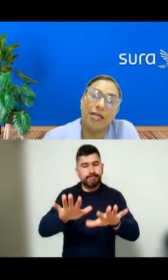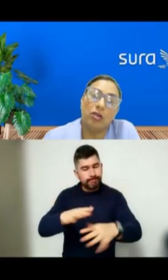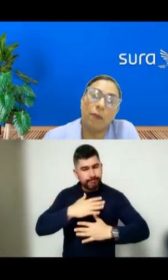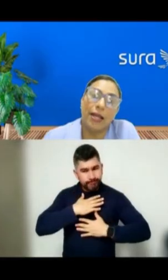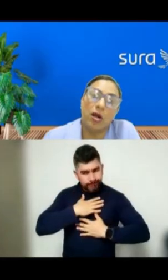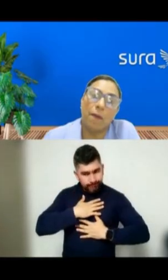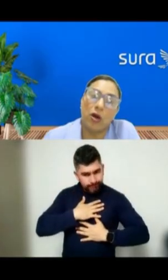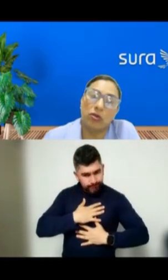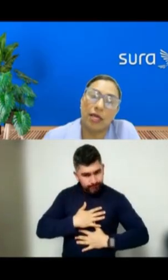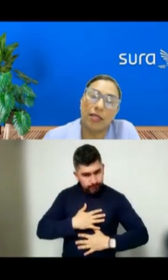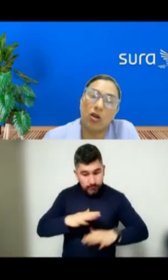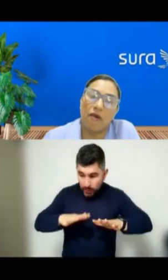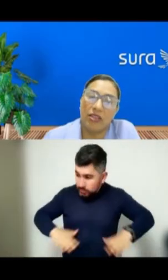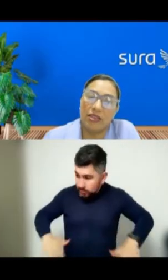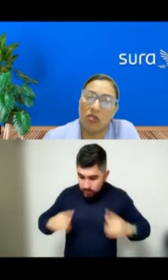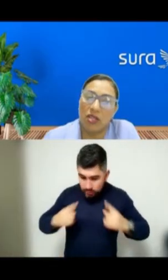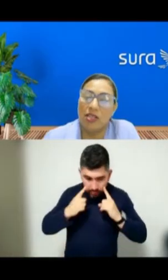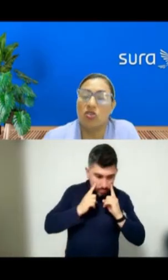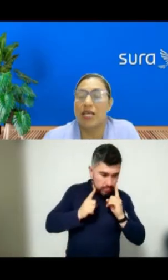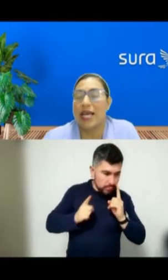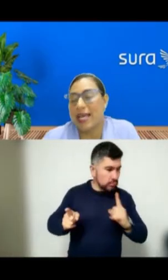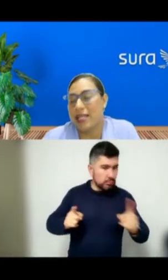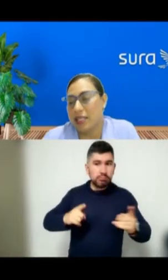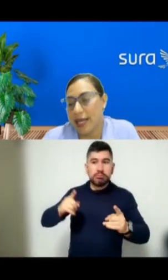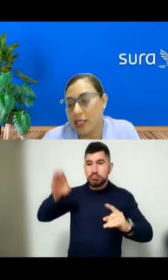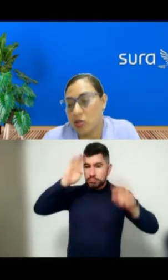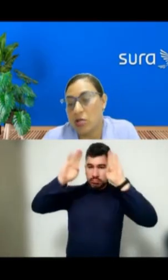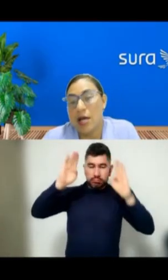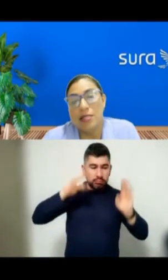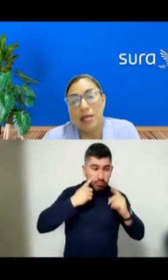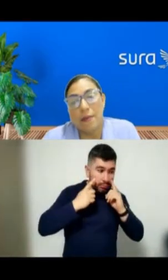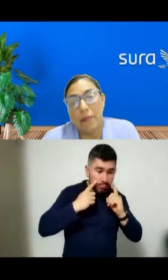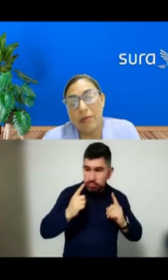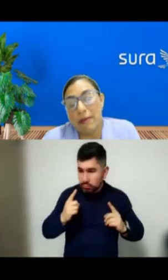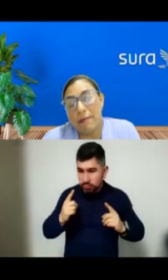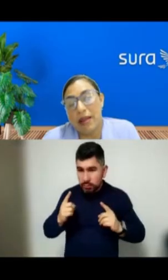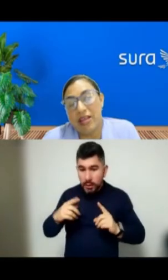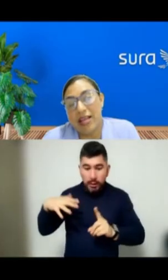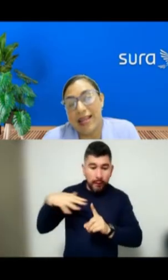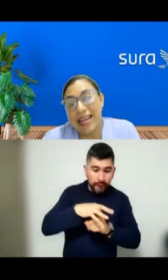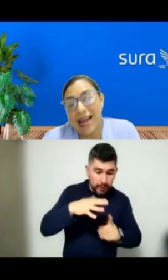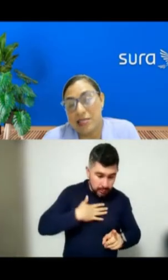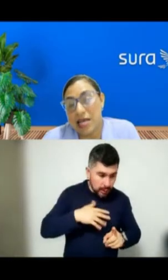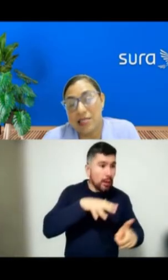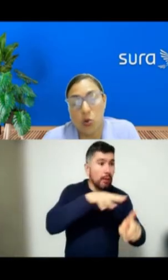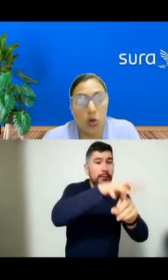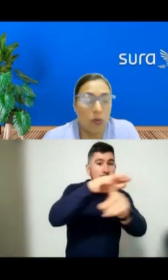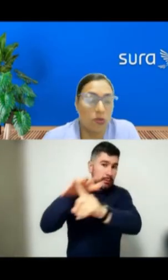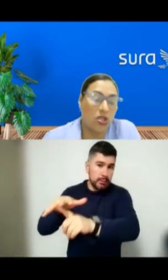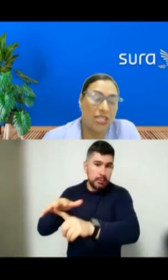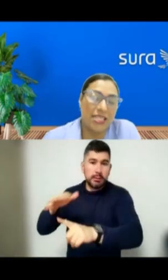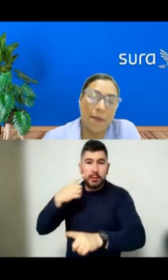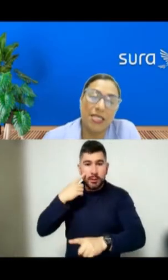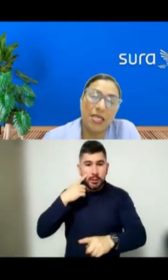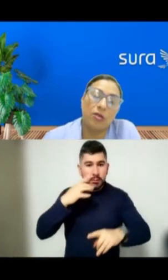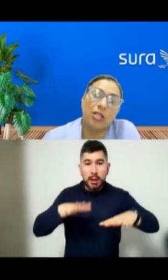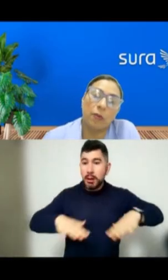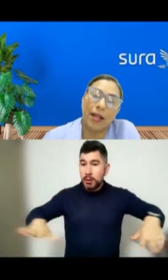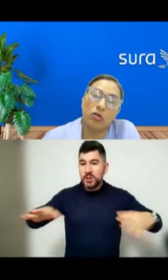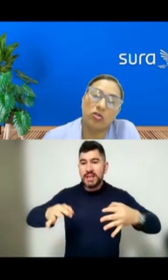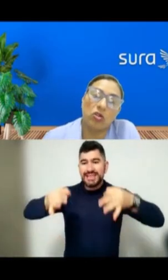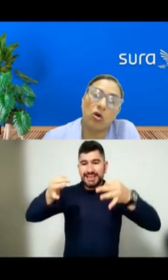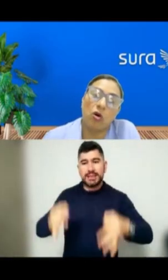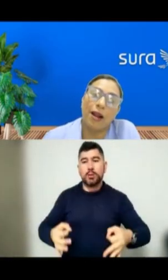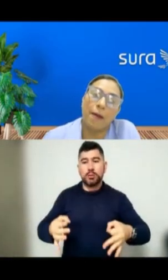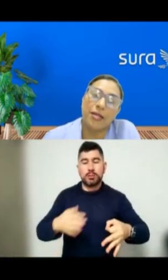el área, evitando peligros para usted y los afectados directos e indirectos. Siempre pues verificar que el área sea seguro, como se lo decía al